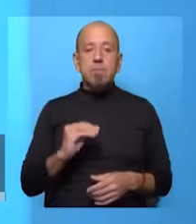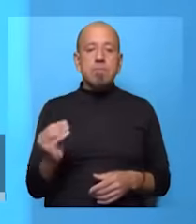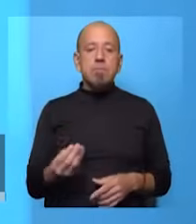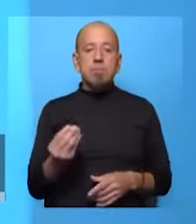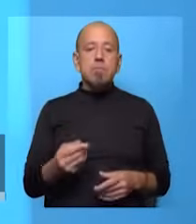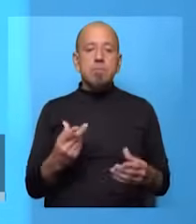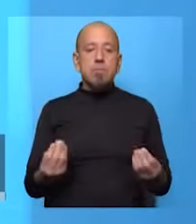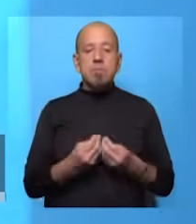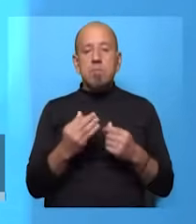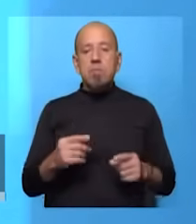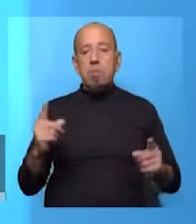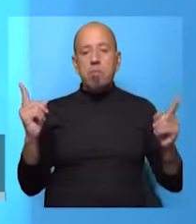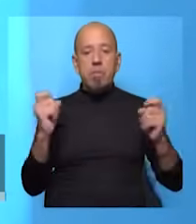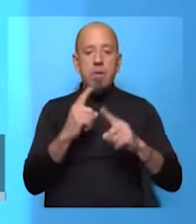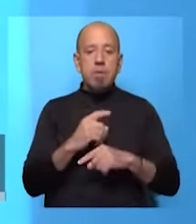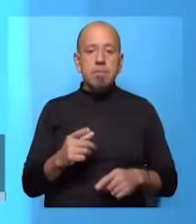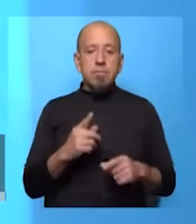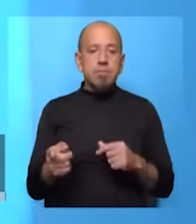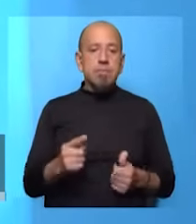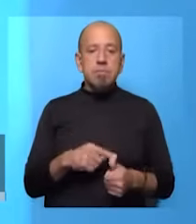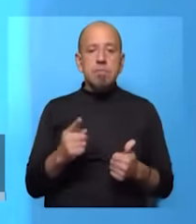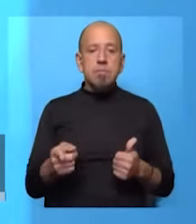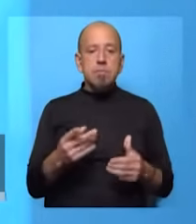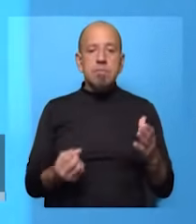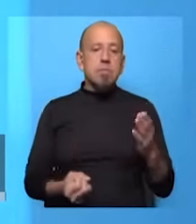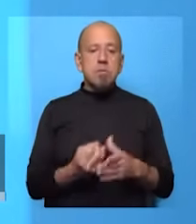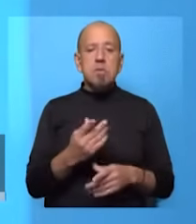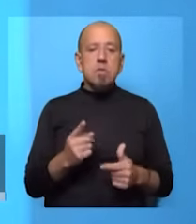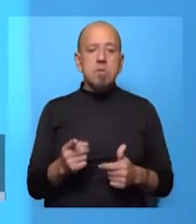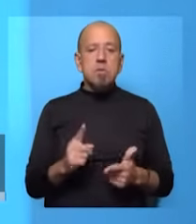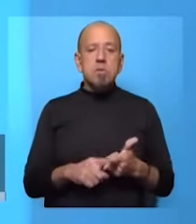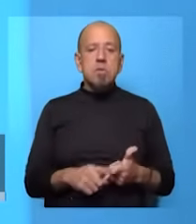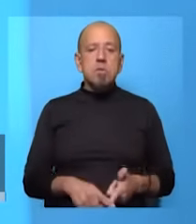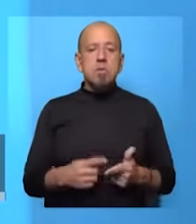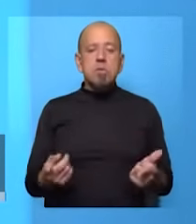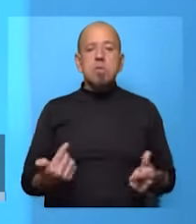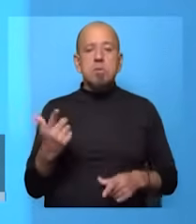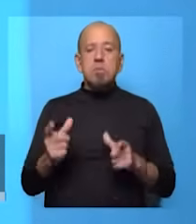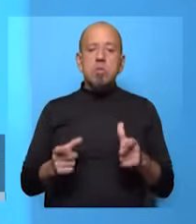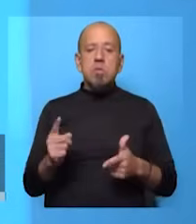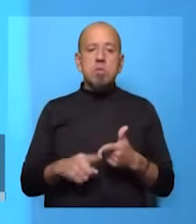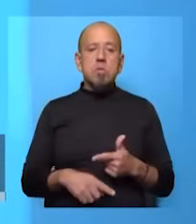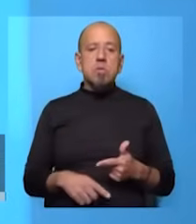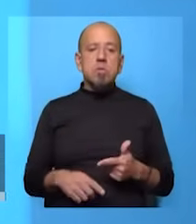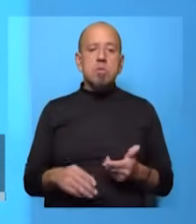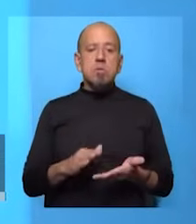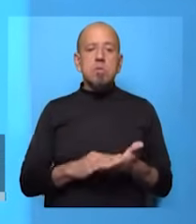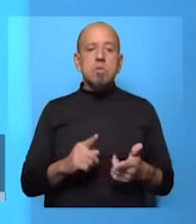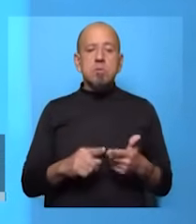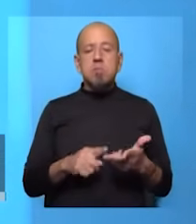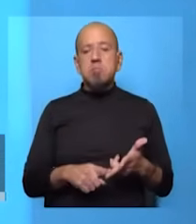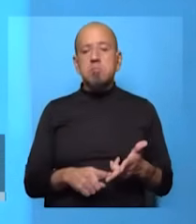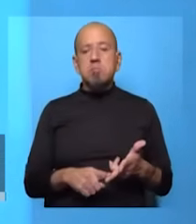muchas dificultades este gobierno y no ha logrado ni la modernización del país no ha alegrado el bienestar de la gente Eh no ha logrado resolver